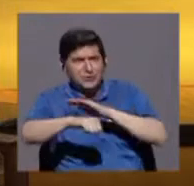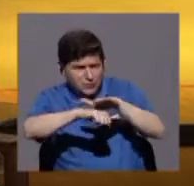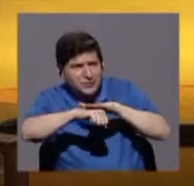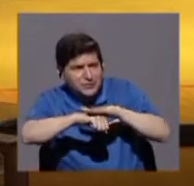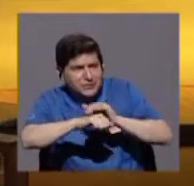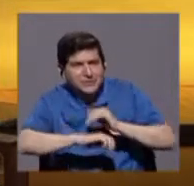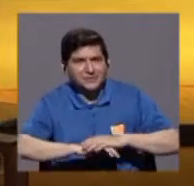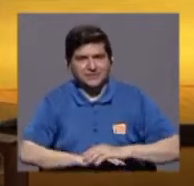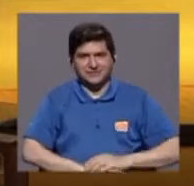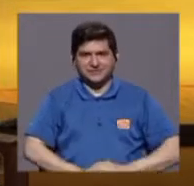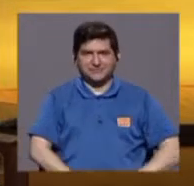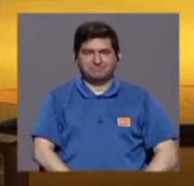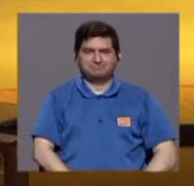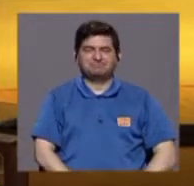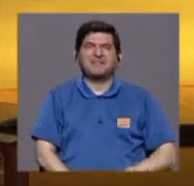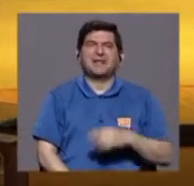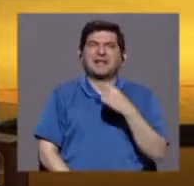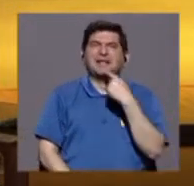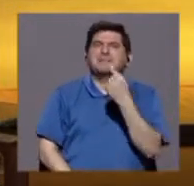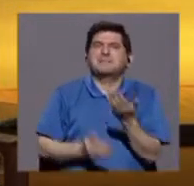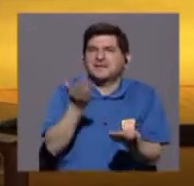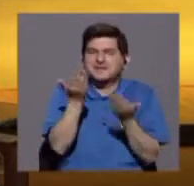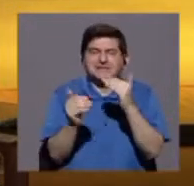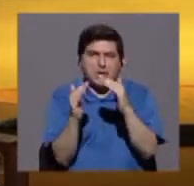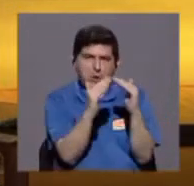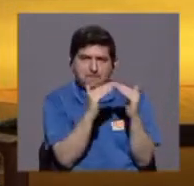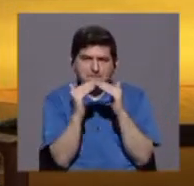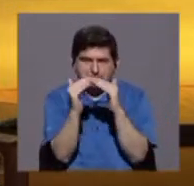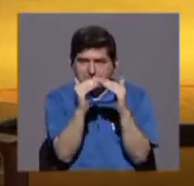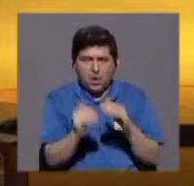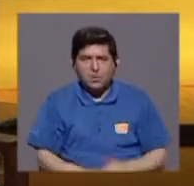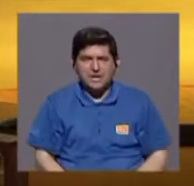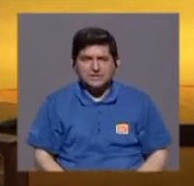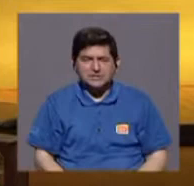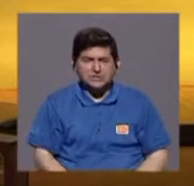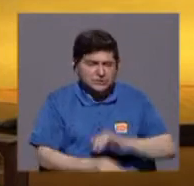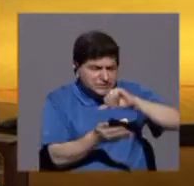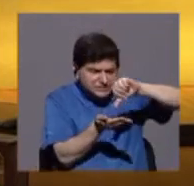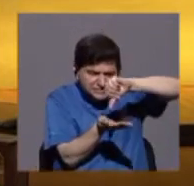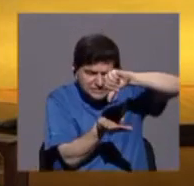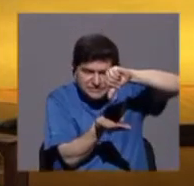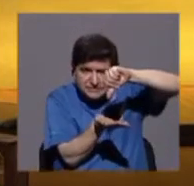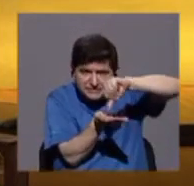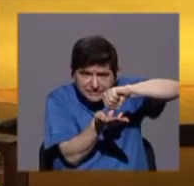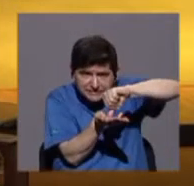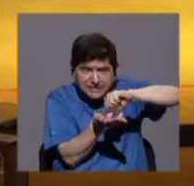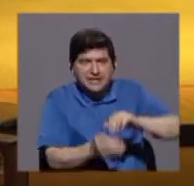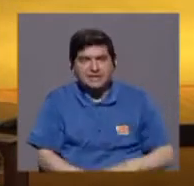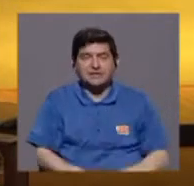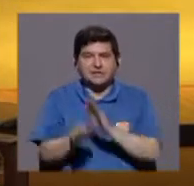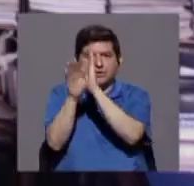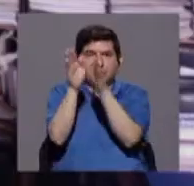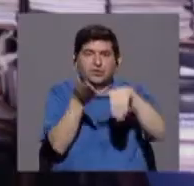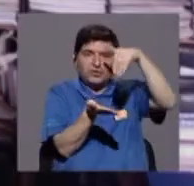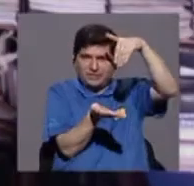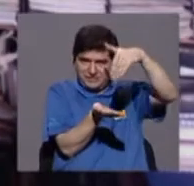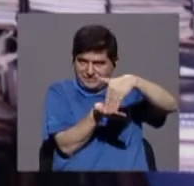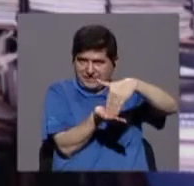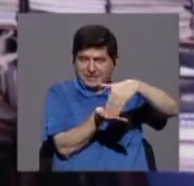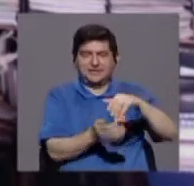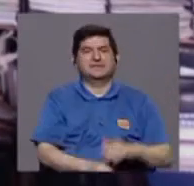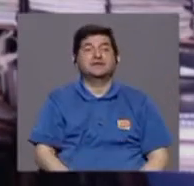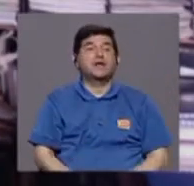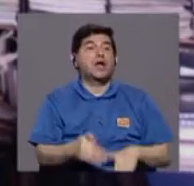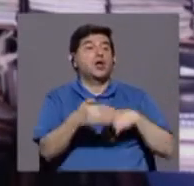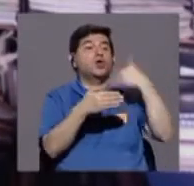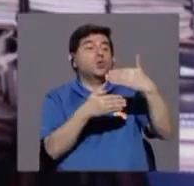Bueno, digamos que entonces la población está muy concentrada en lo que sería la meseta central.